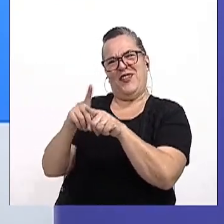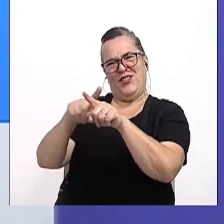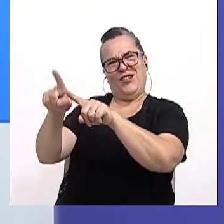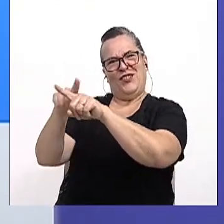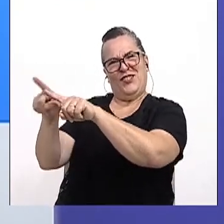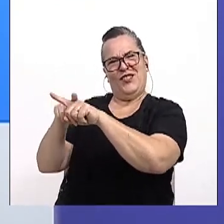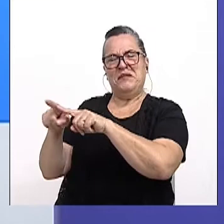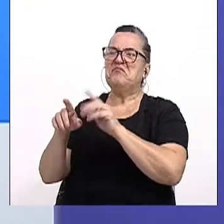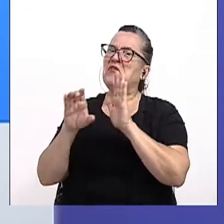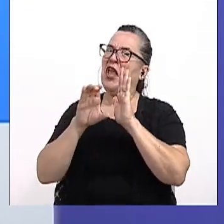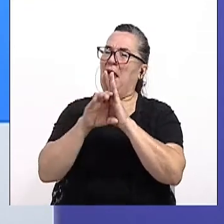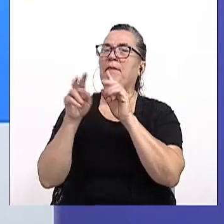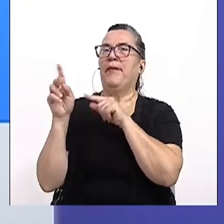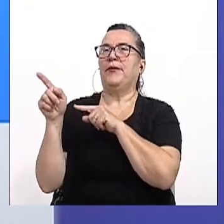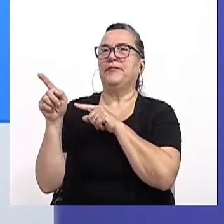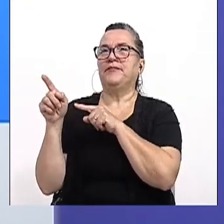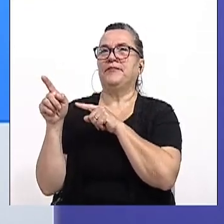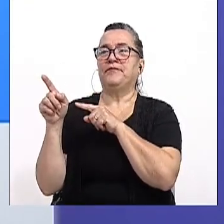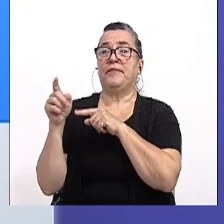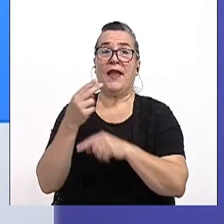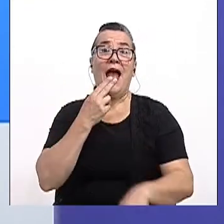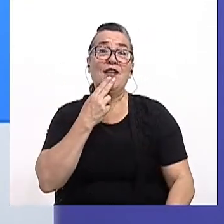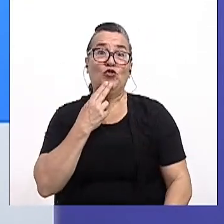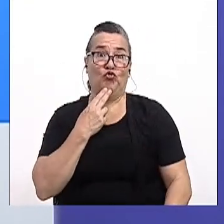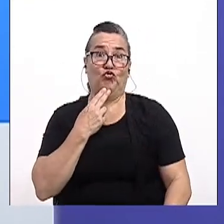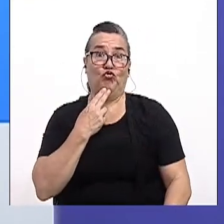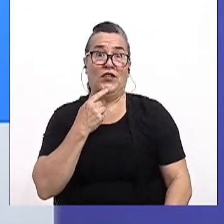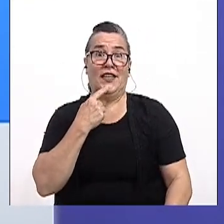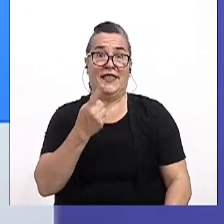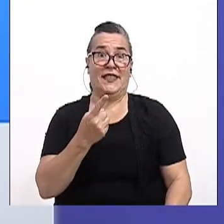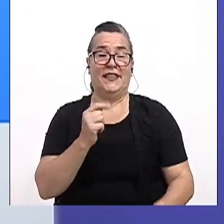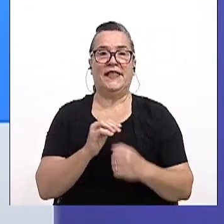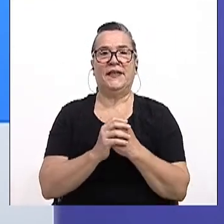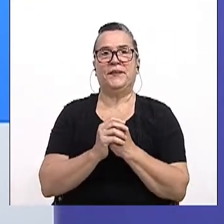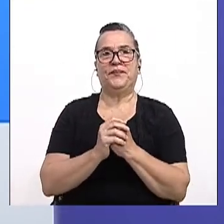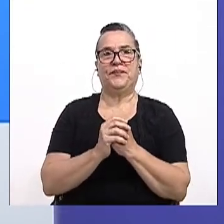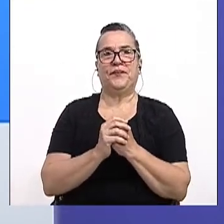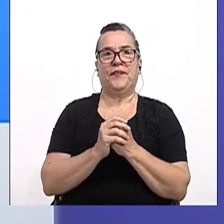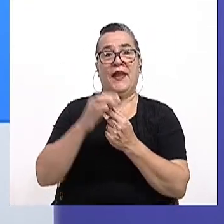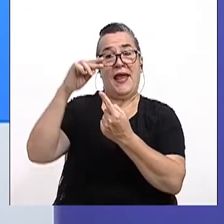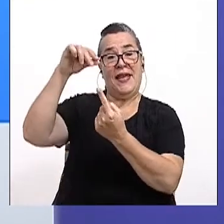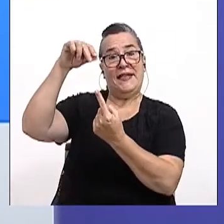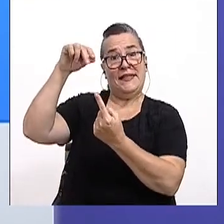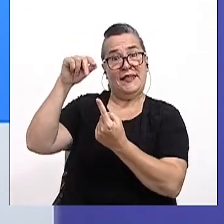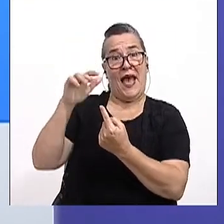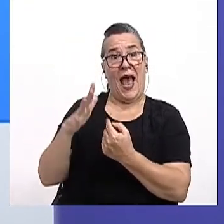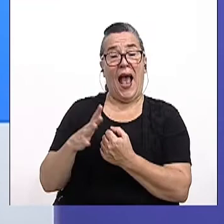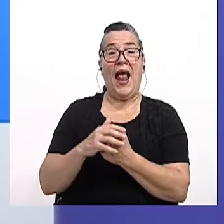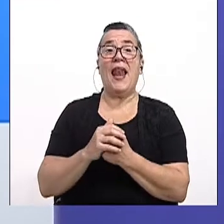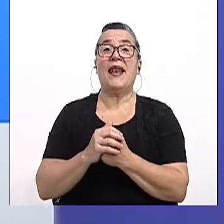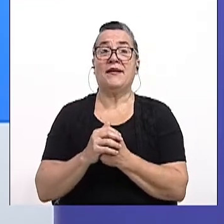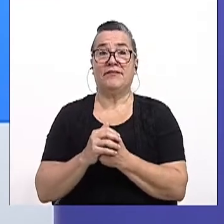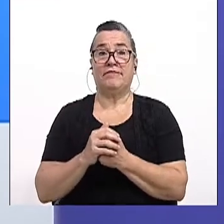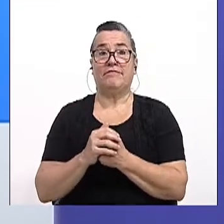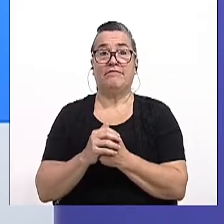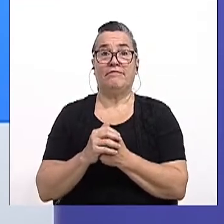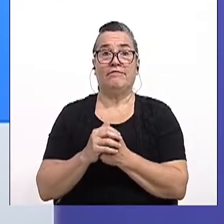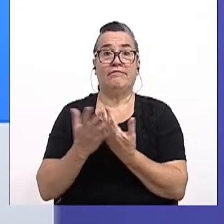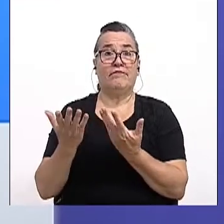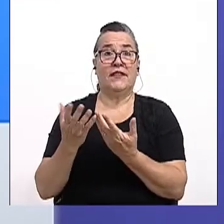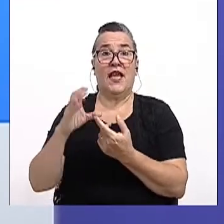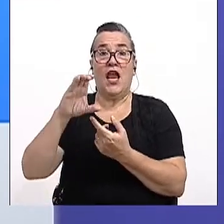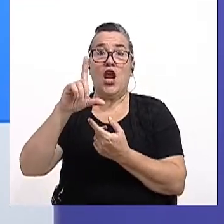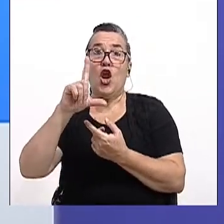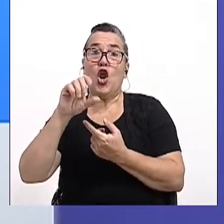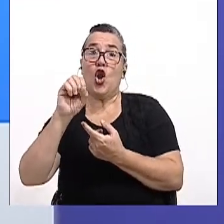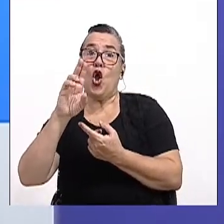como por ejemplo, aquí tengo el azúcar que mencioné, la sal, por ejemplo, está formada por